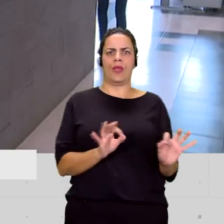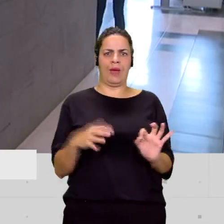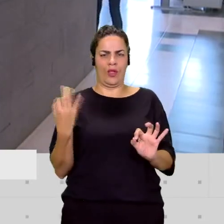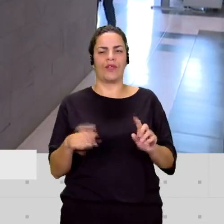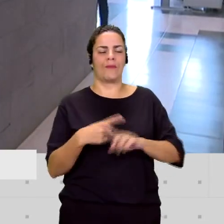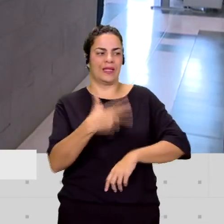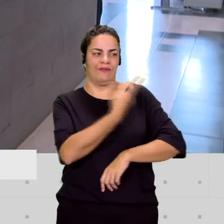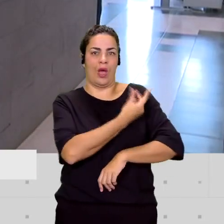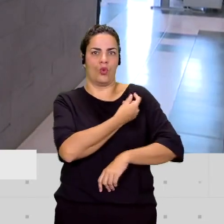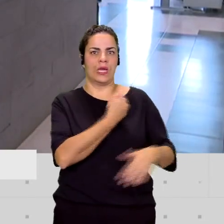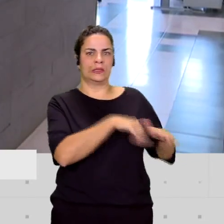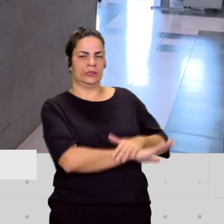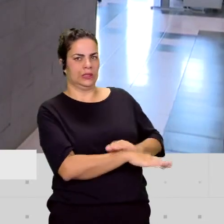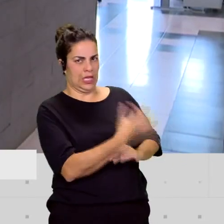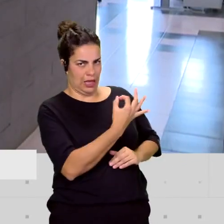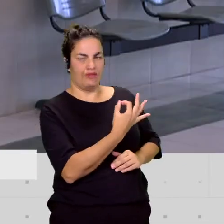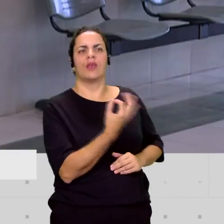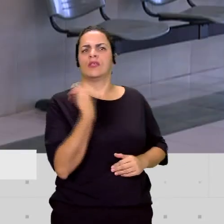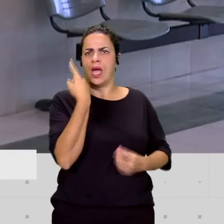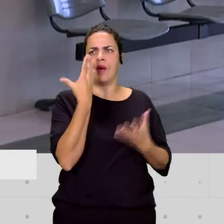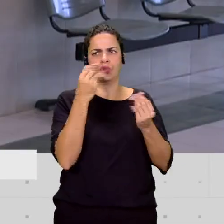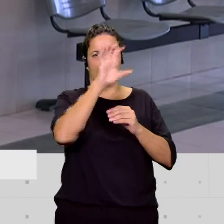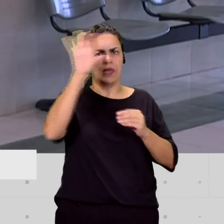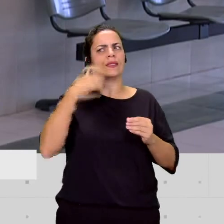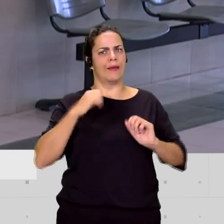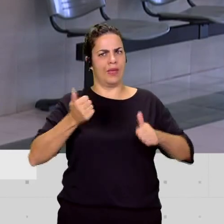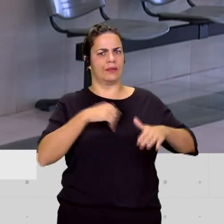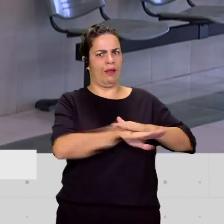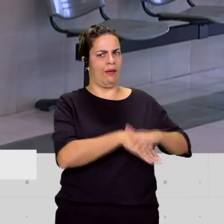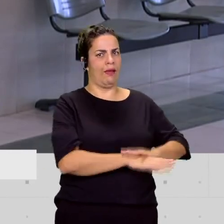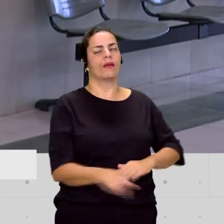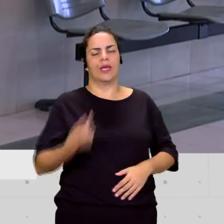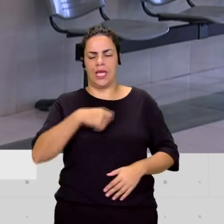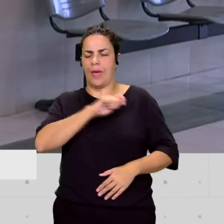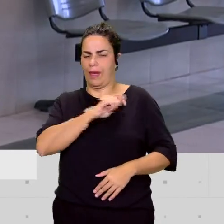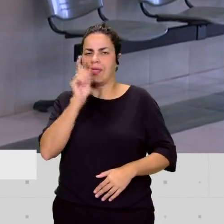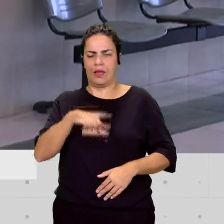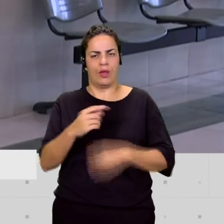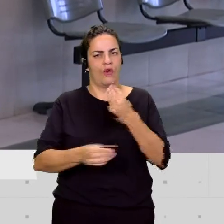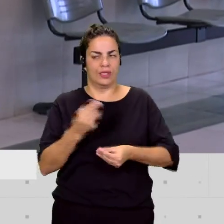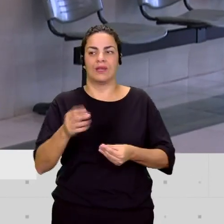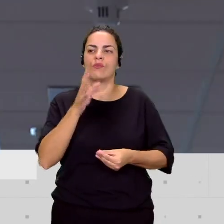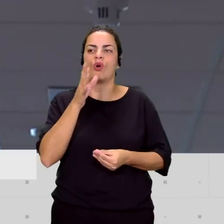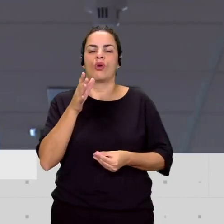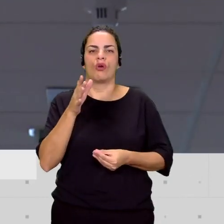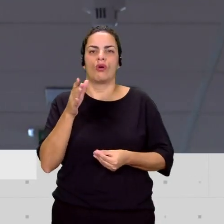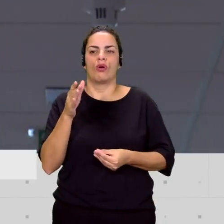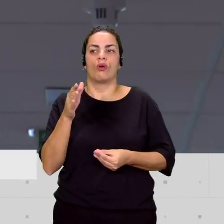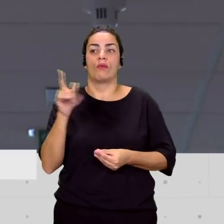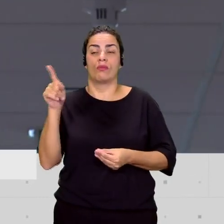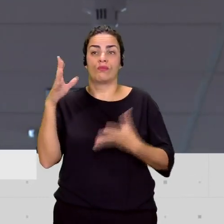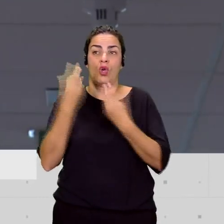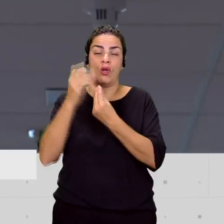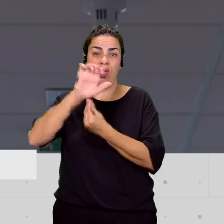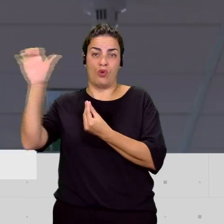estratégicas de vacuna, como lo están empezando a hacer muchos países, y España se sumará a ello en la compra conjunta que haga la Unión